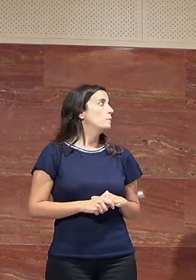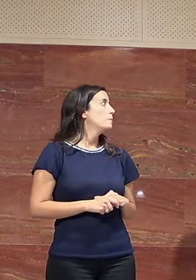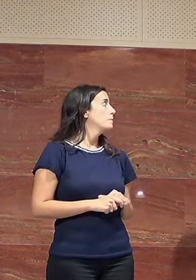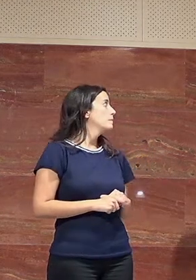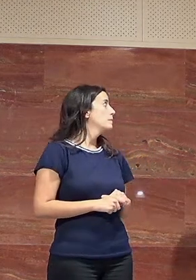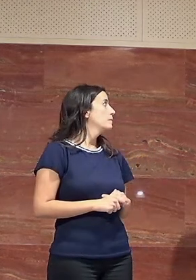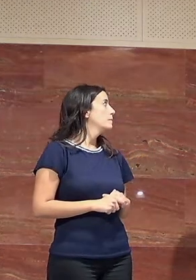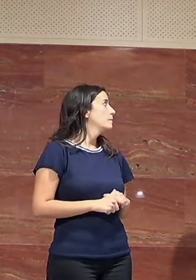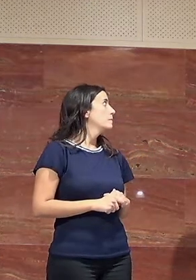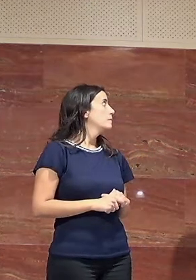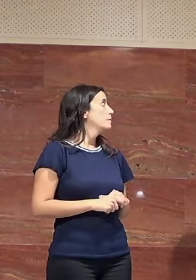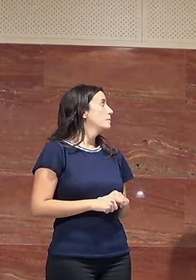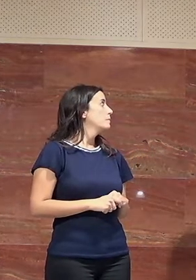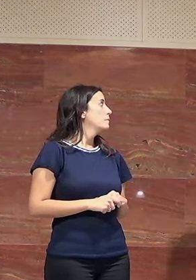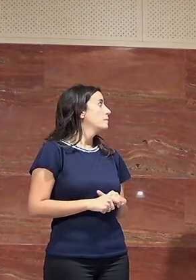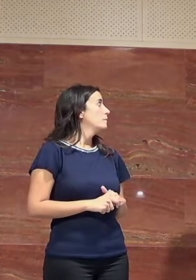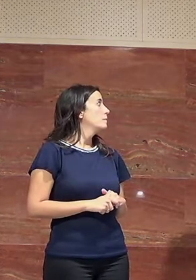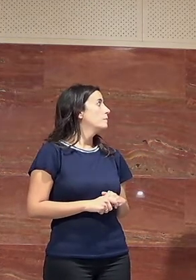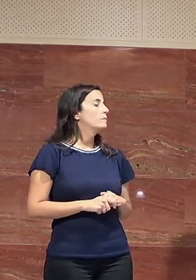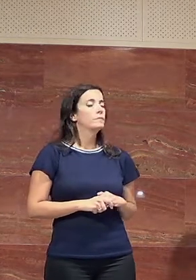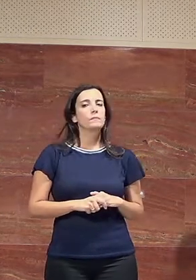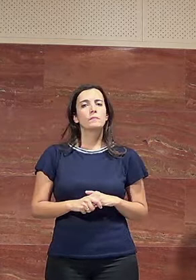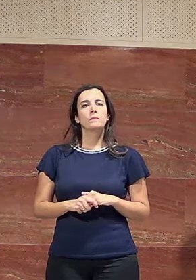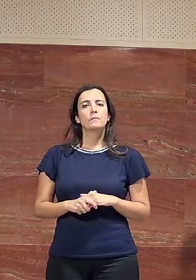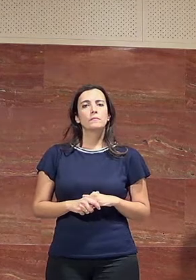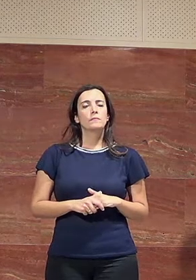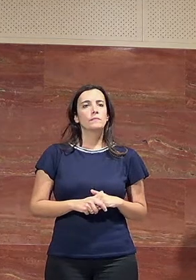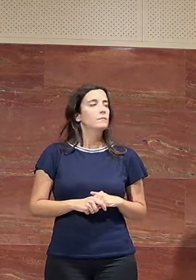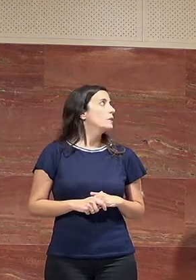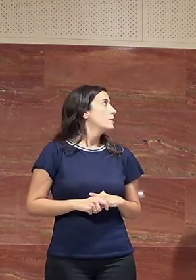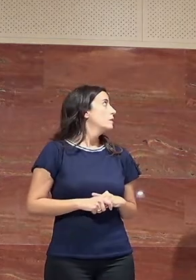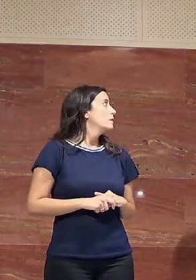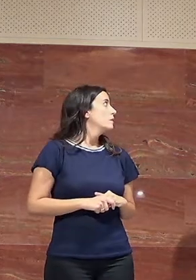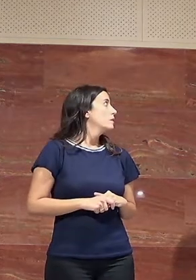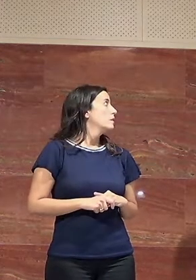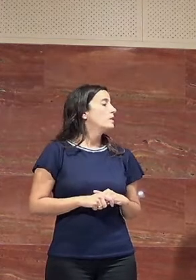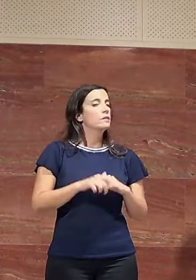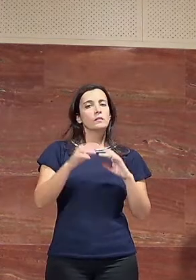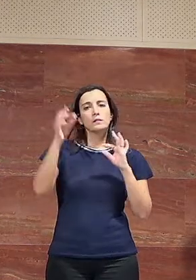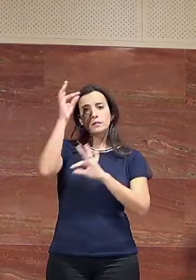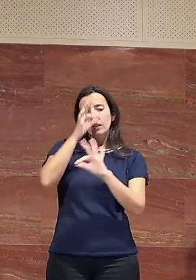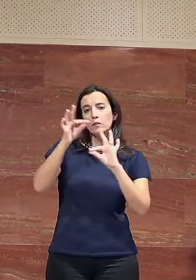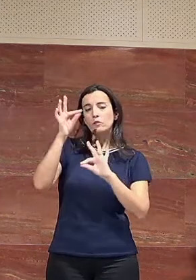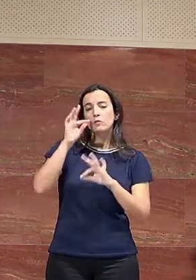no sé si hay más, si las personas comparten más